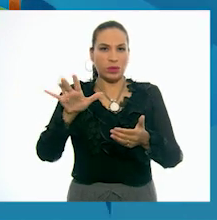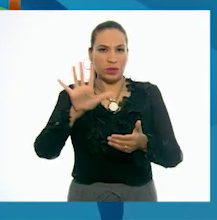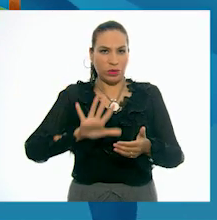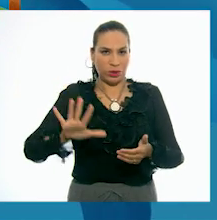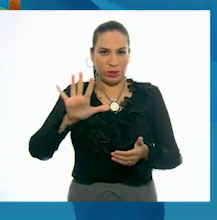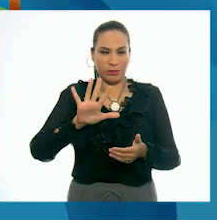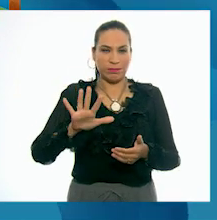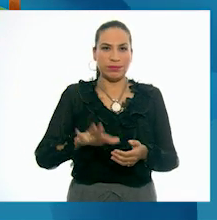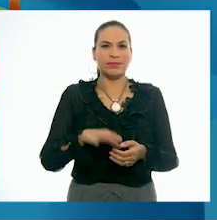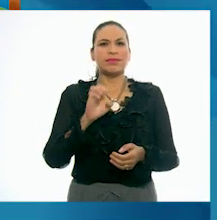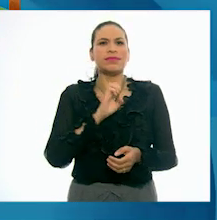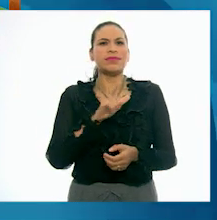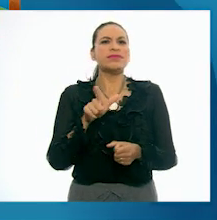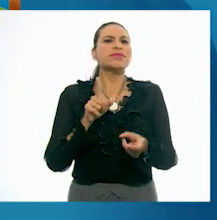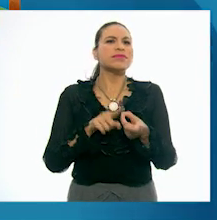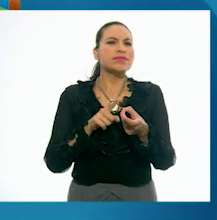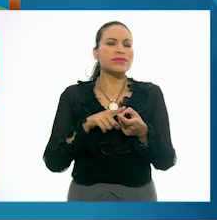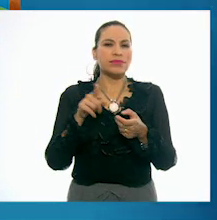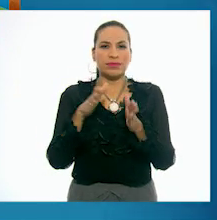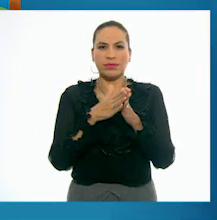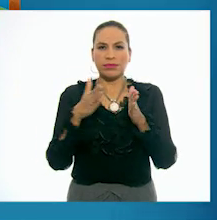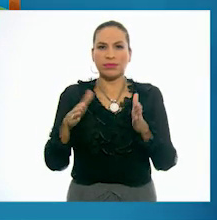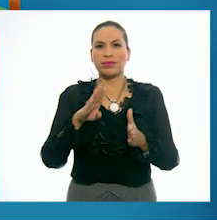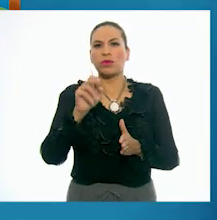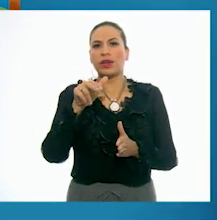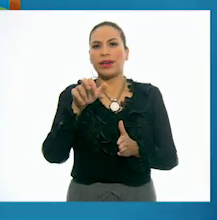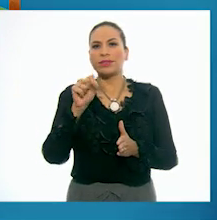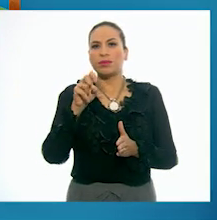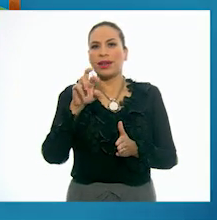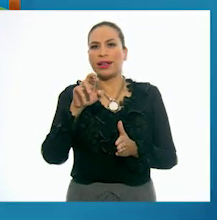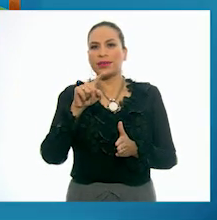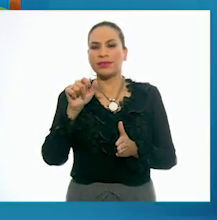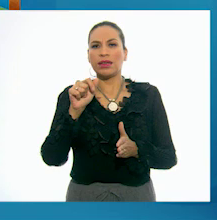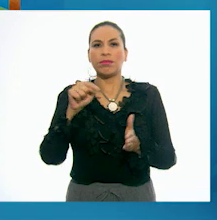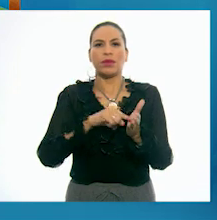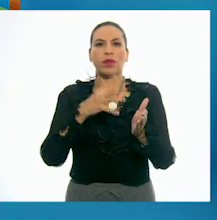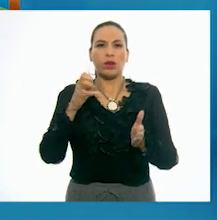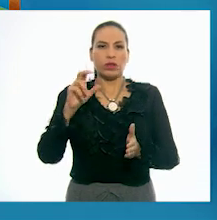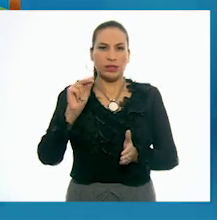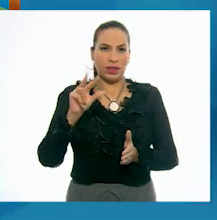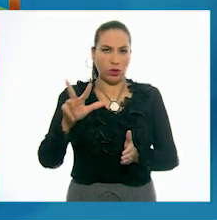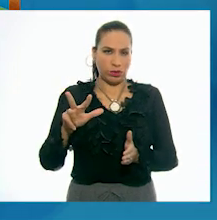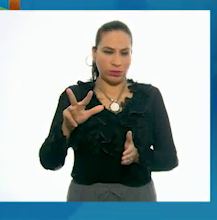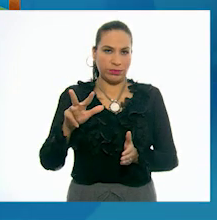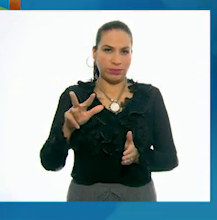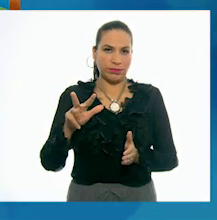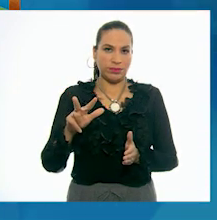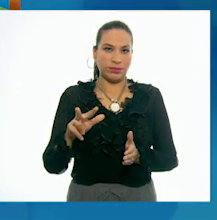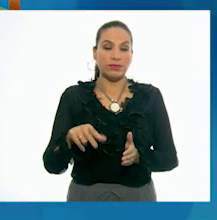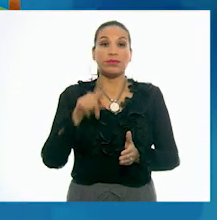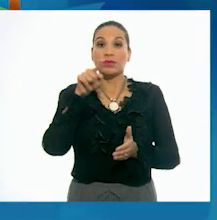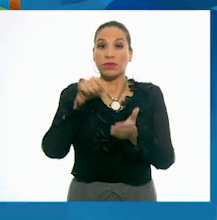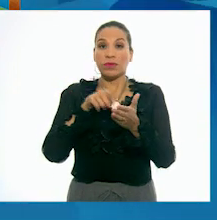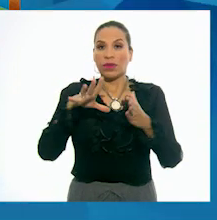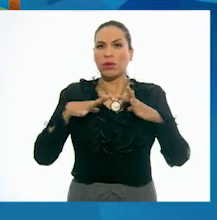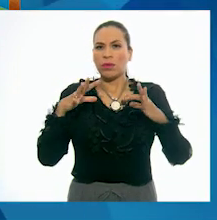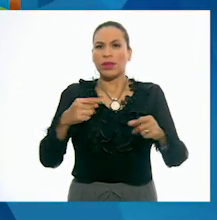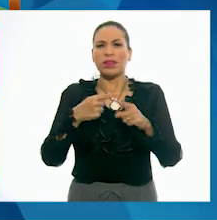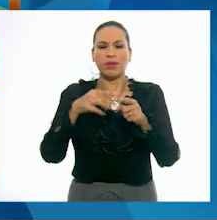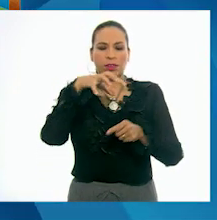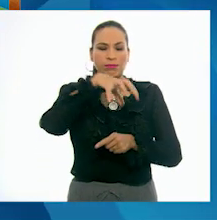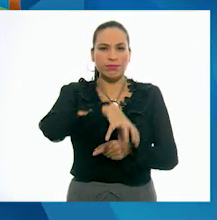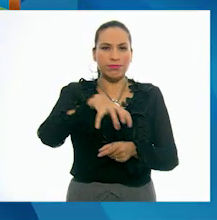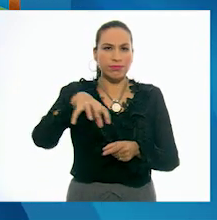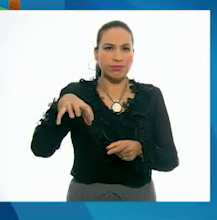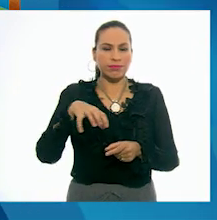continente, específicamente al Cabo de Buena Esperanza en 1488. Ahí se fundaron pequeñas